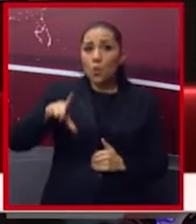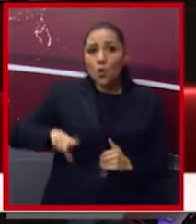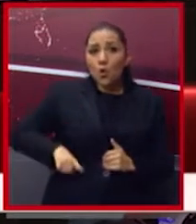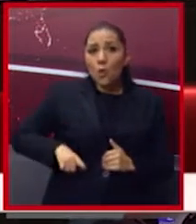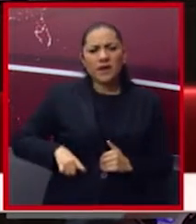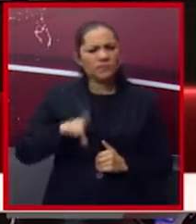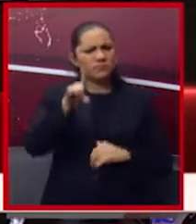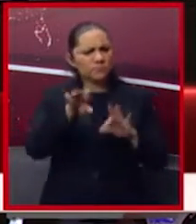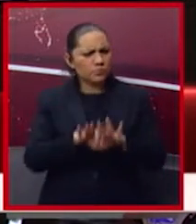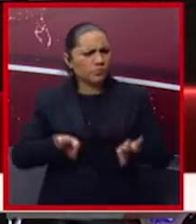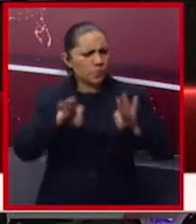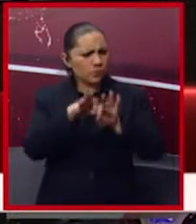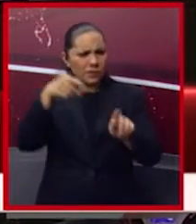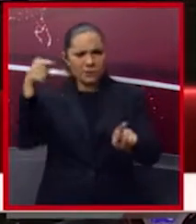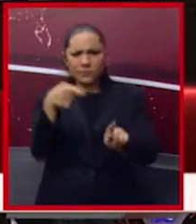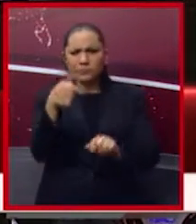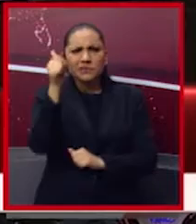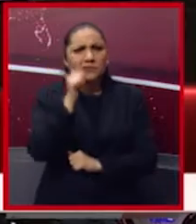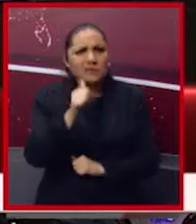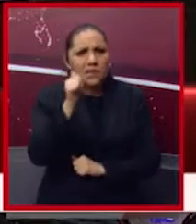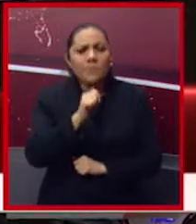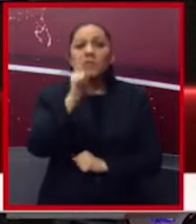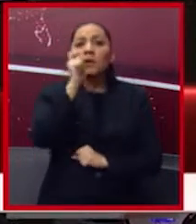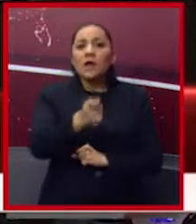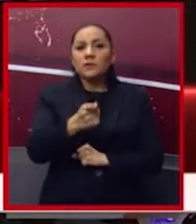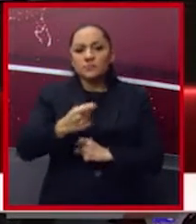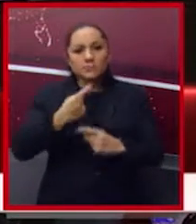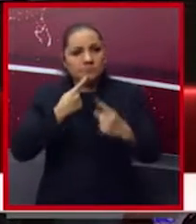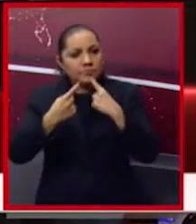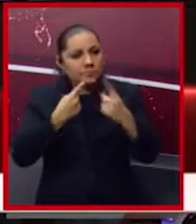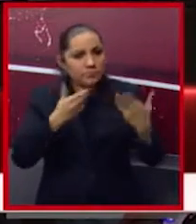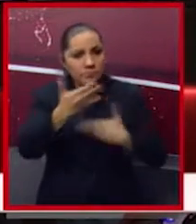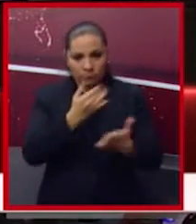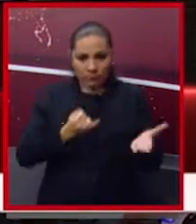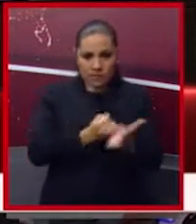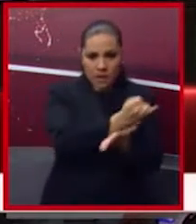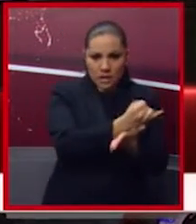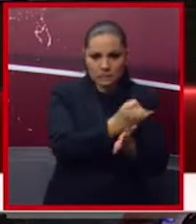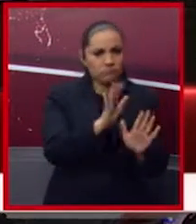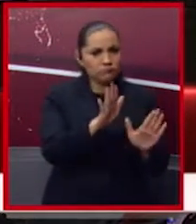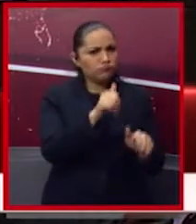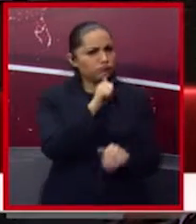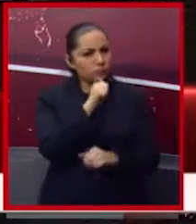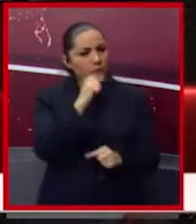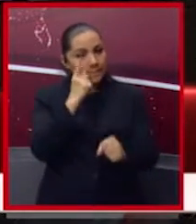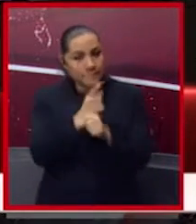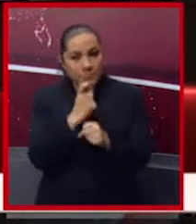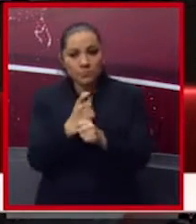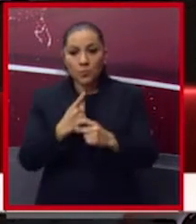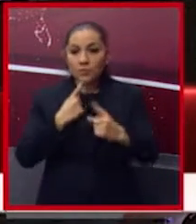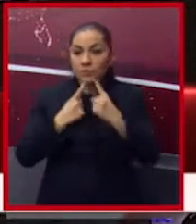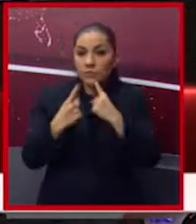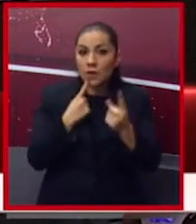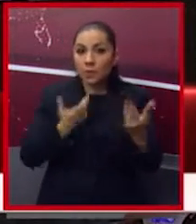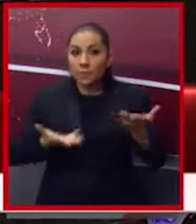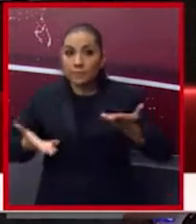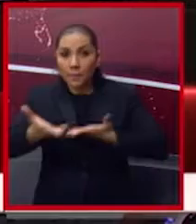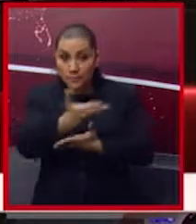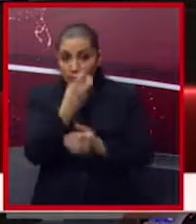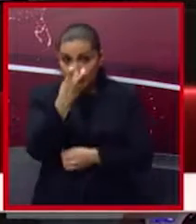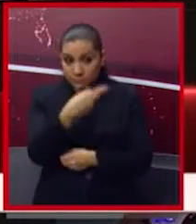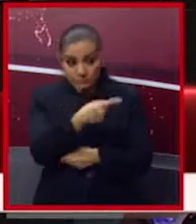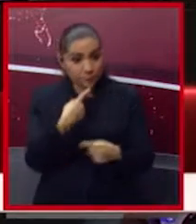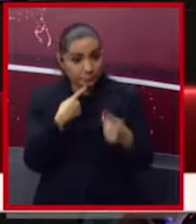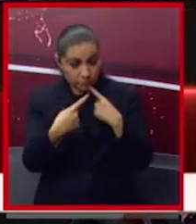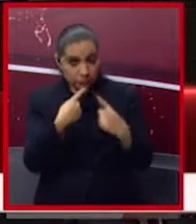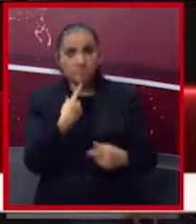por delante antes de cualquier otra determinación. A través del diálogo también se ha podido distender